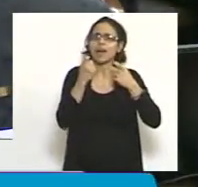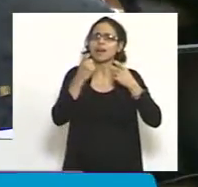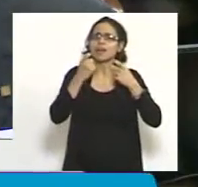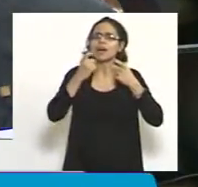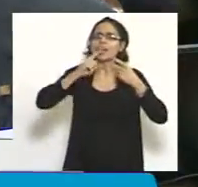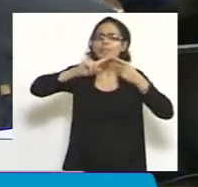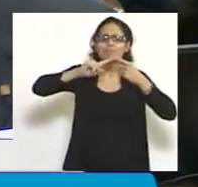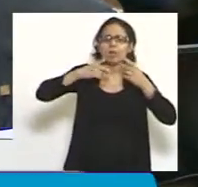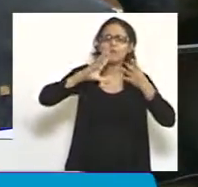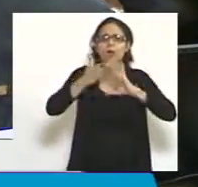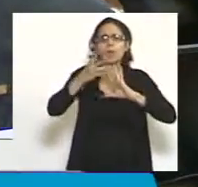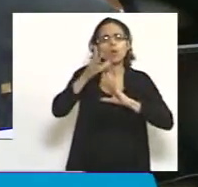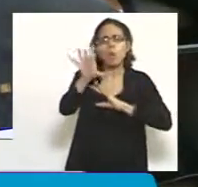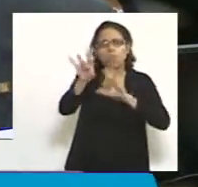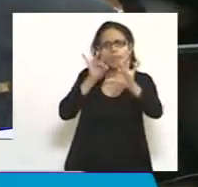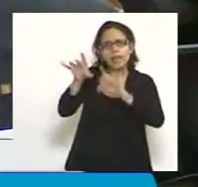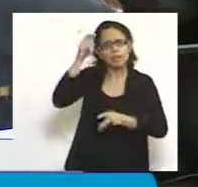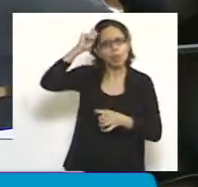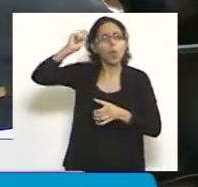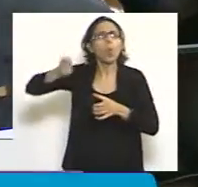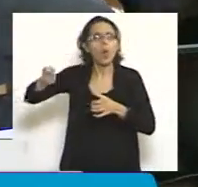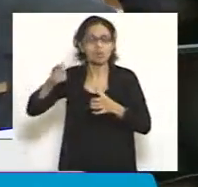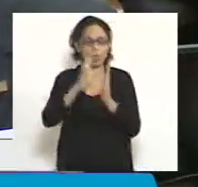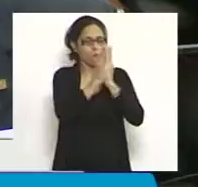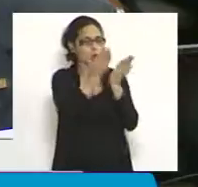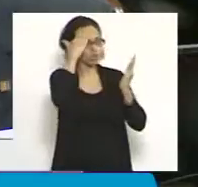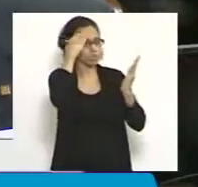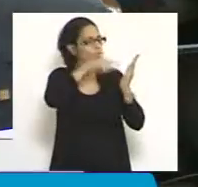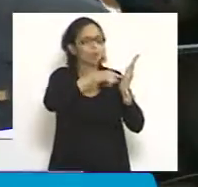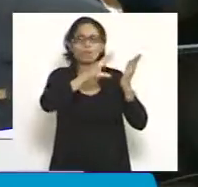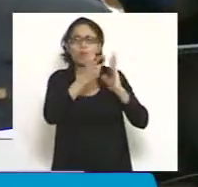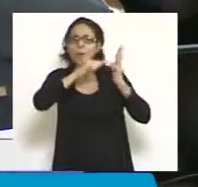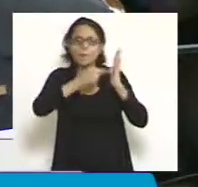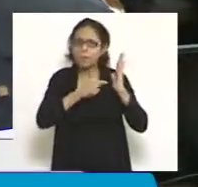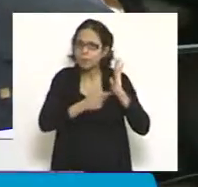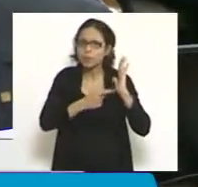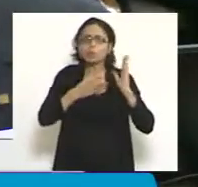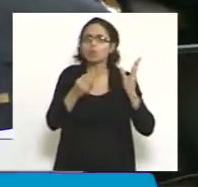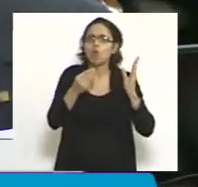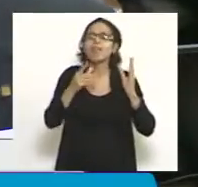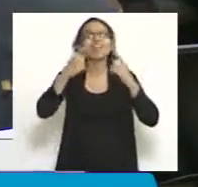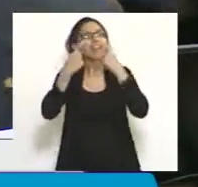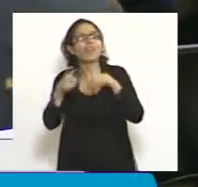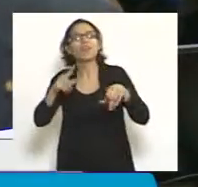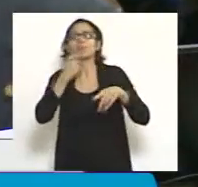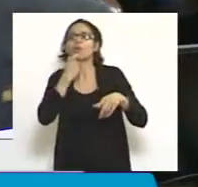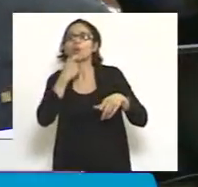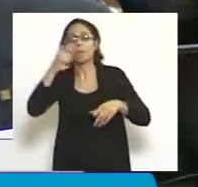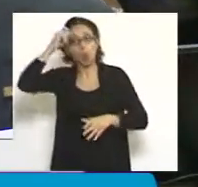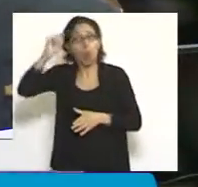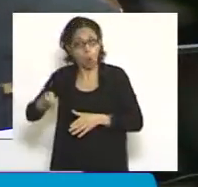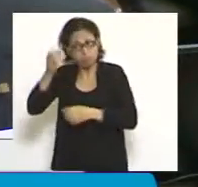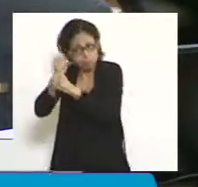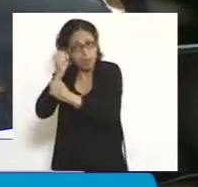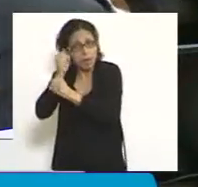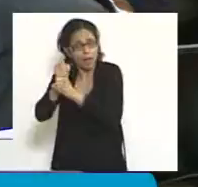tienen que ser designados los jueces de acuerdo a la Constitución. Es decir, no es lo mismo un juez que ya está en funciones y que ha pasado por